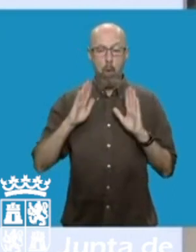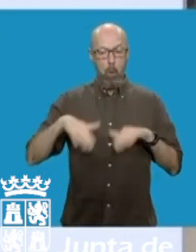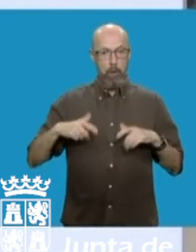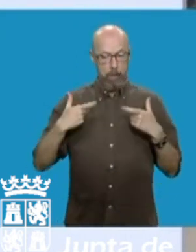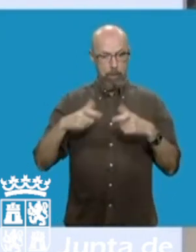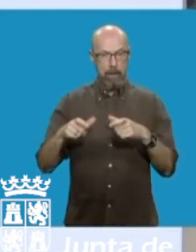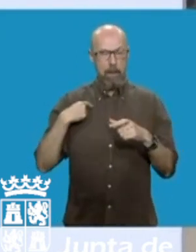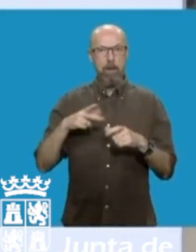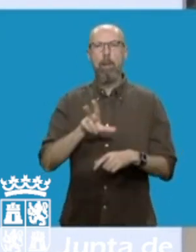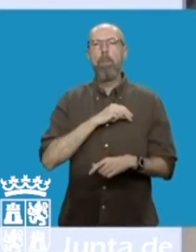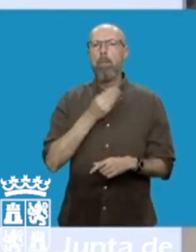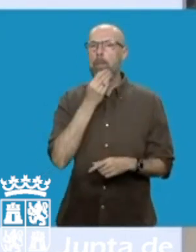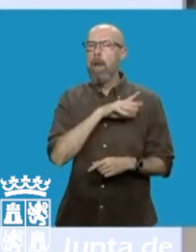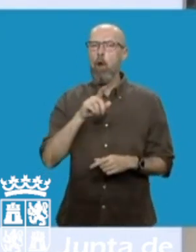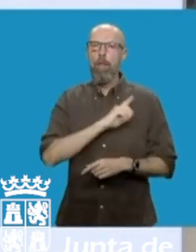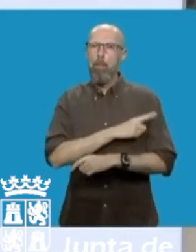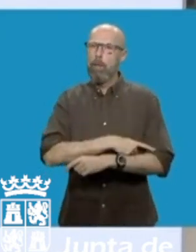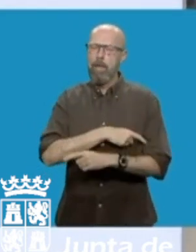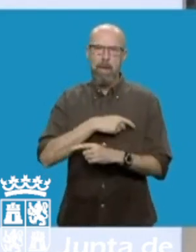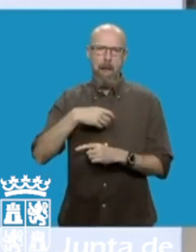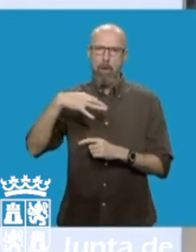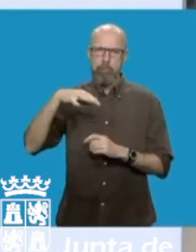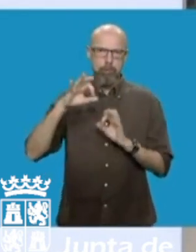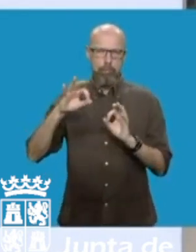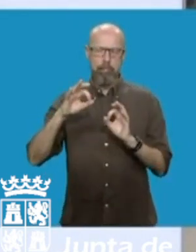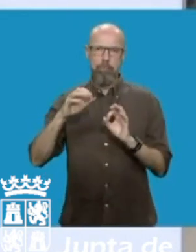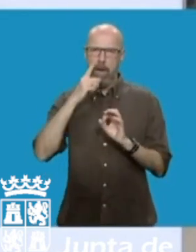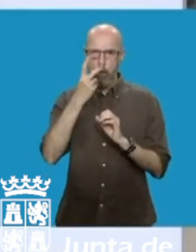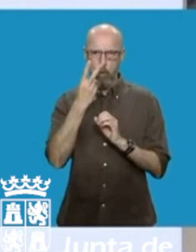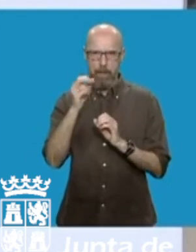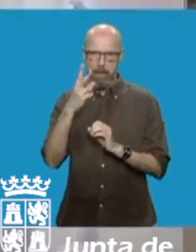al premio al mejor deportista absoluto en su edición de 2020.